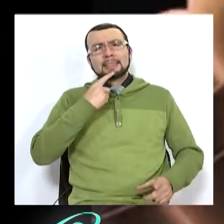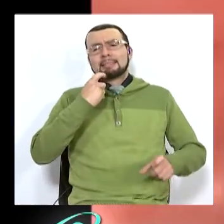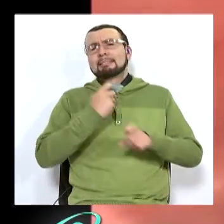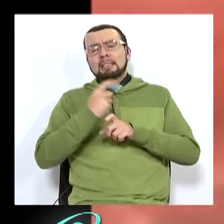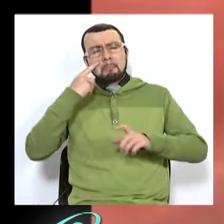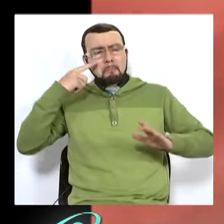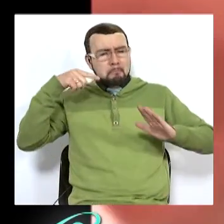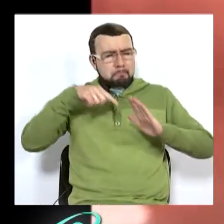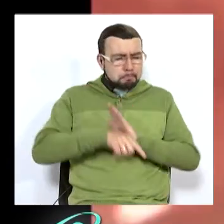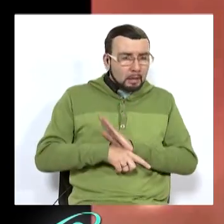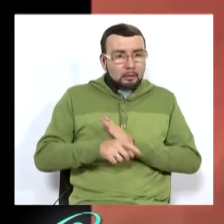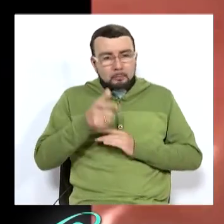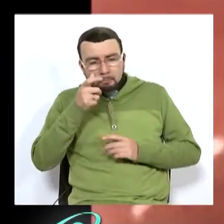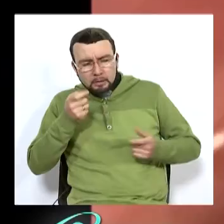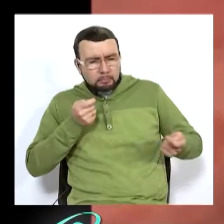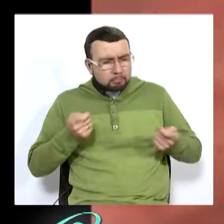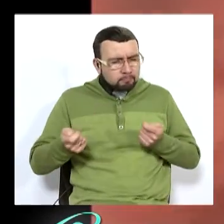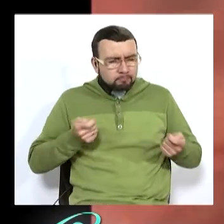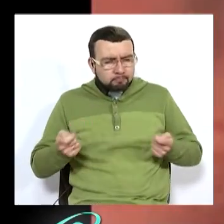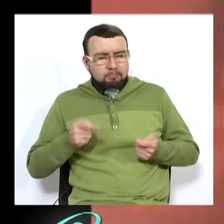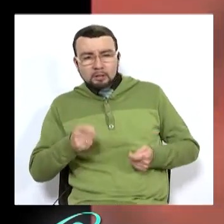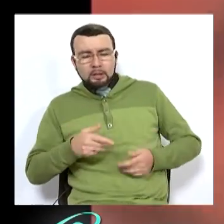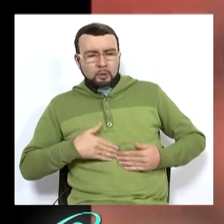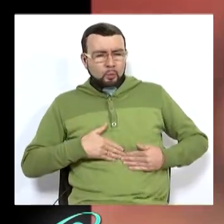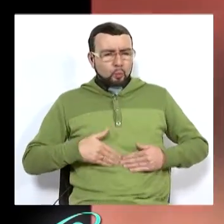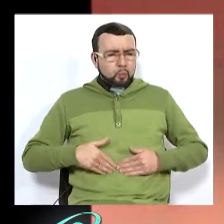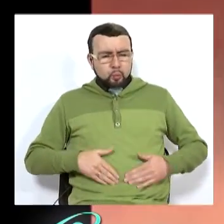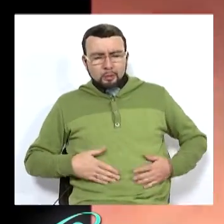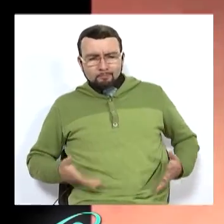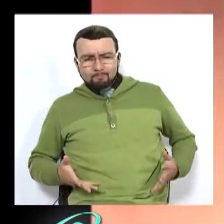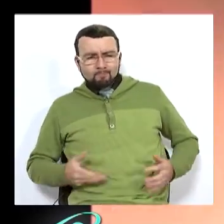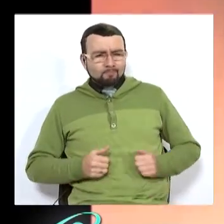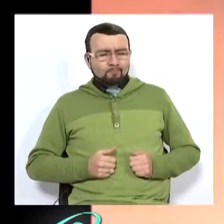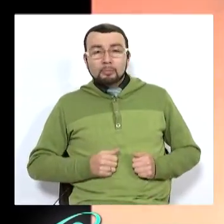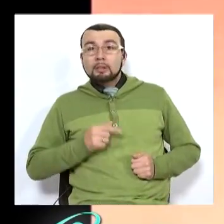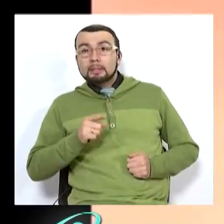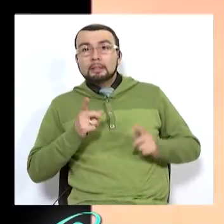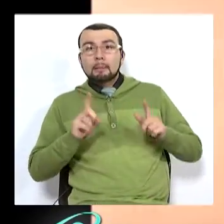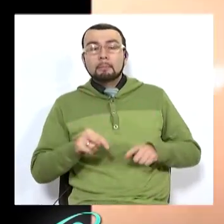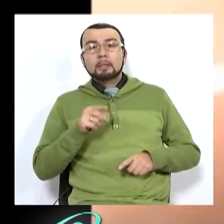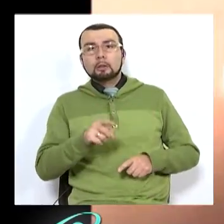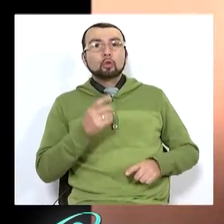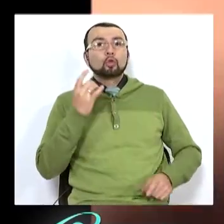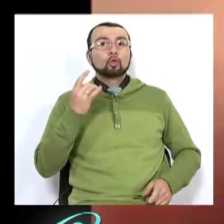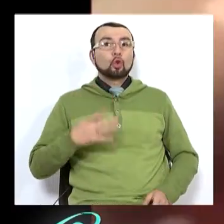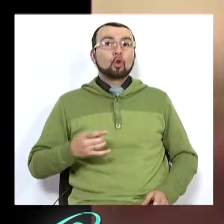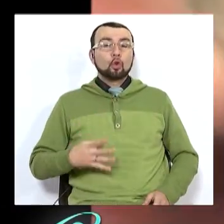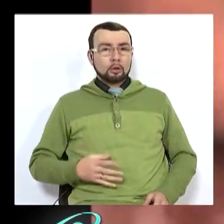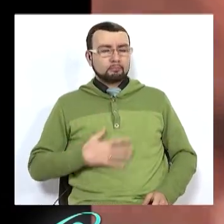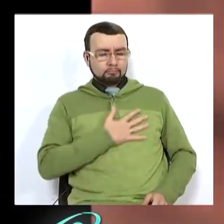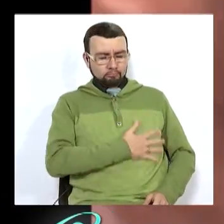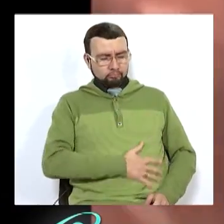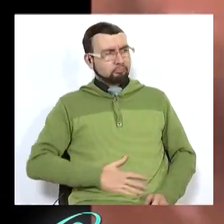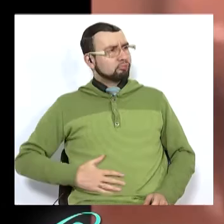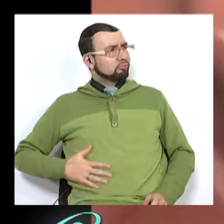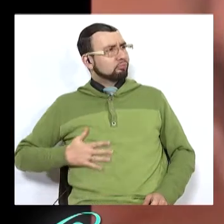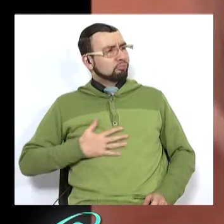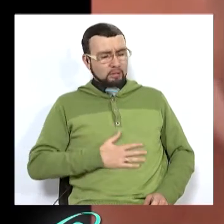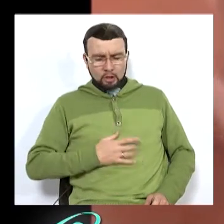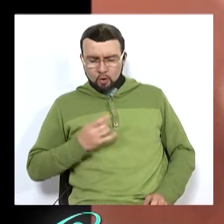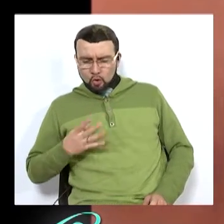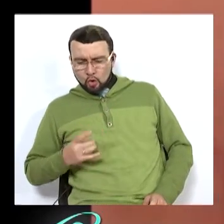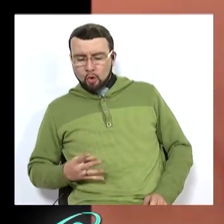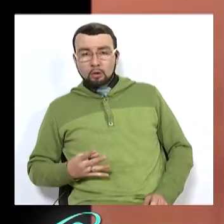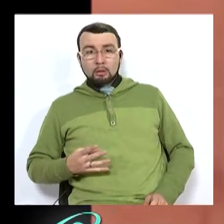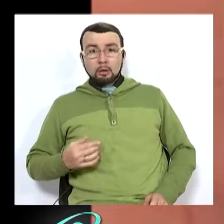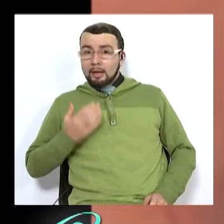uno hace el ejercicio clínico en abdomen, también pueden haber dolores de patologías abdominales que se sienten en